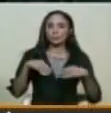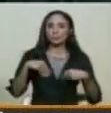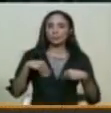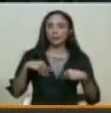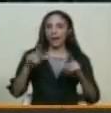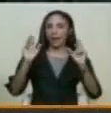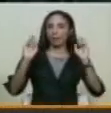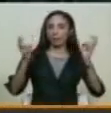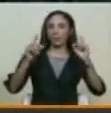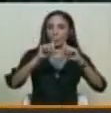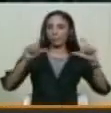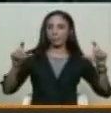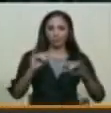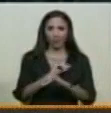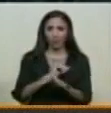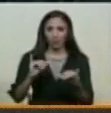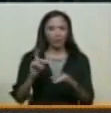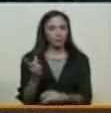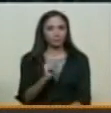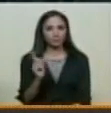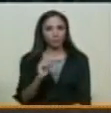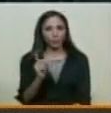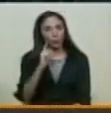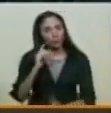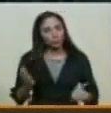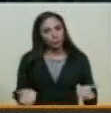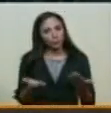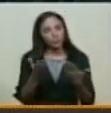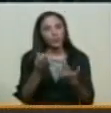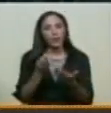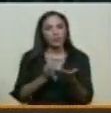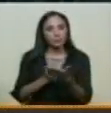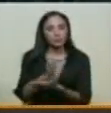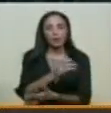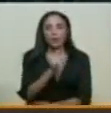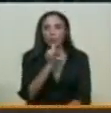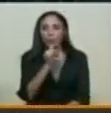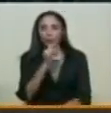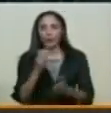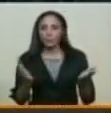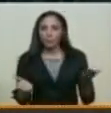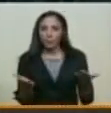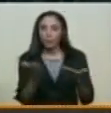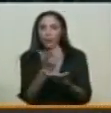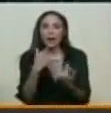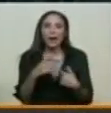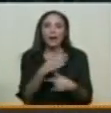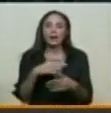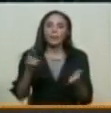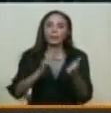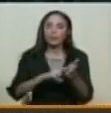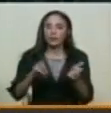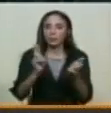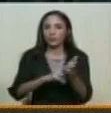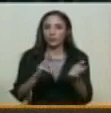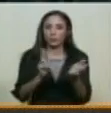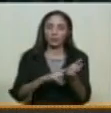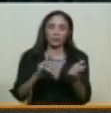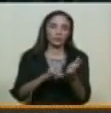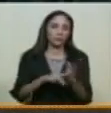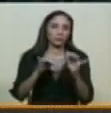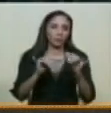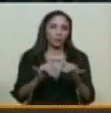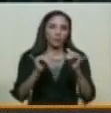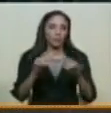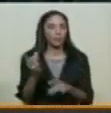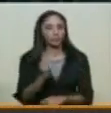enunciado, no quedarnos solamente en mencionarlo o decir a cada rato sobre el carácter socialista de